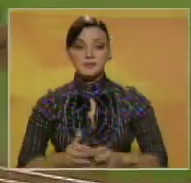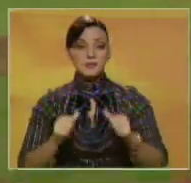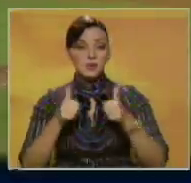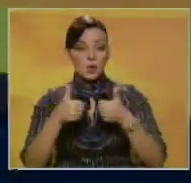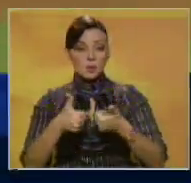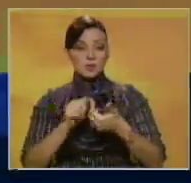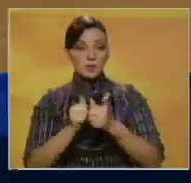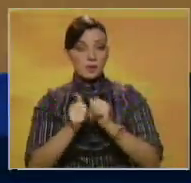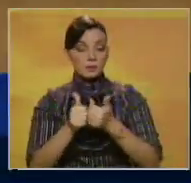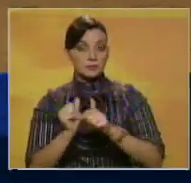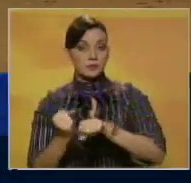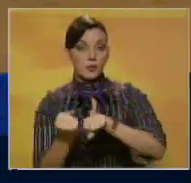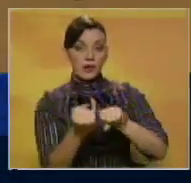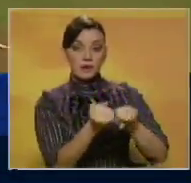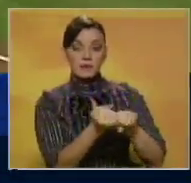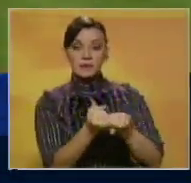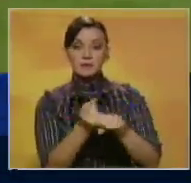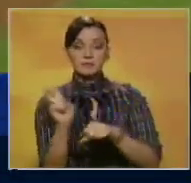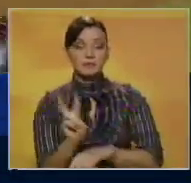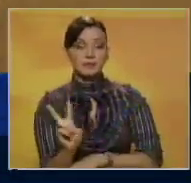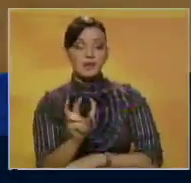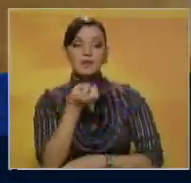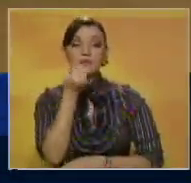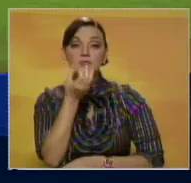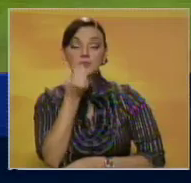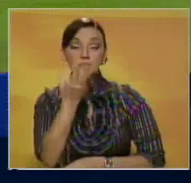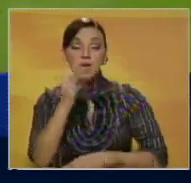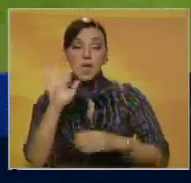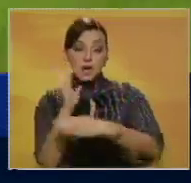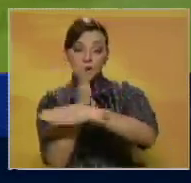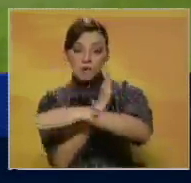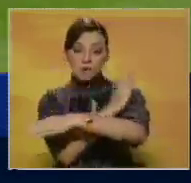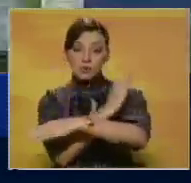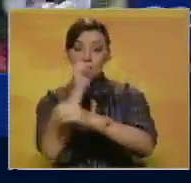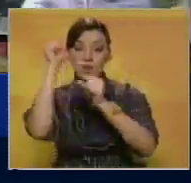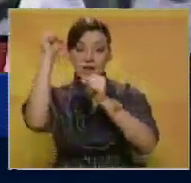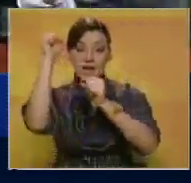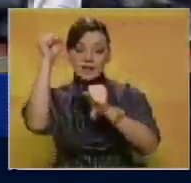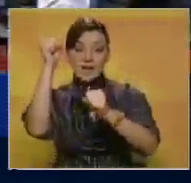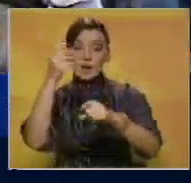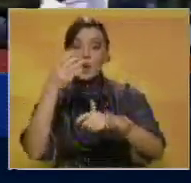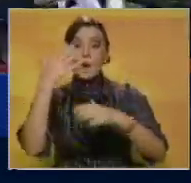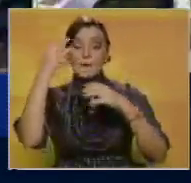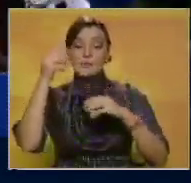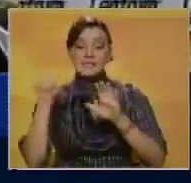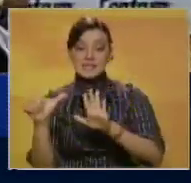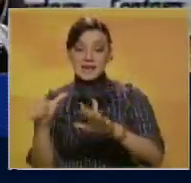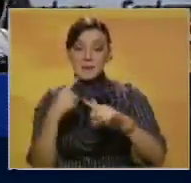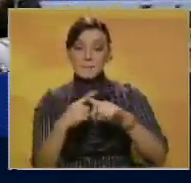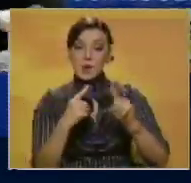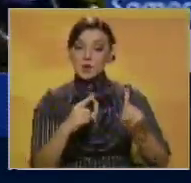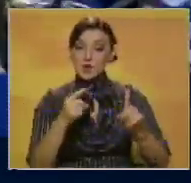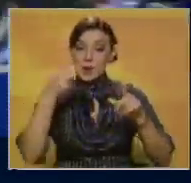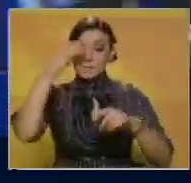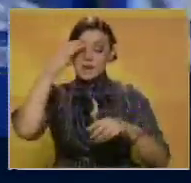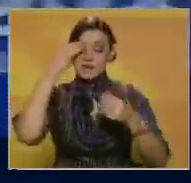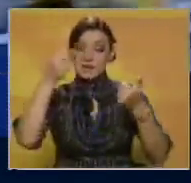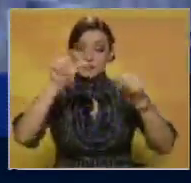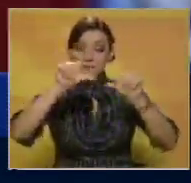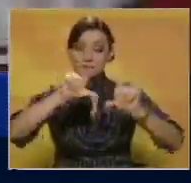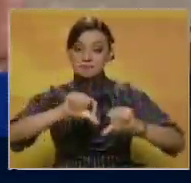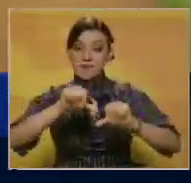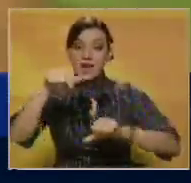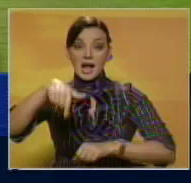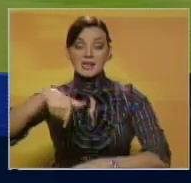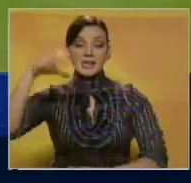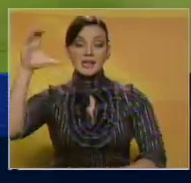Comenzamos los deportes con el béisbol profesional venezolano, contándoles que los Tiburones de La Guaira vencieron a los Navegantes del Magallanes 6-1 en el Estadio